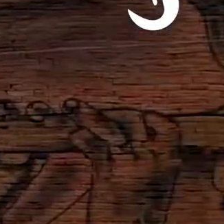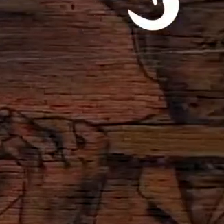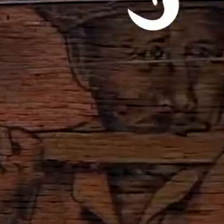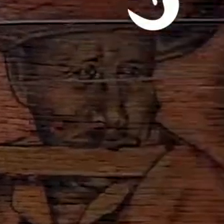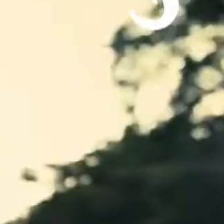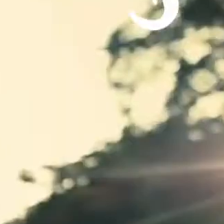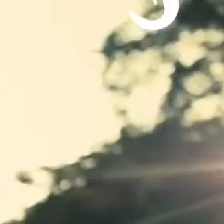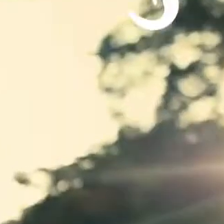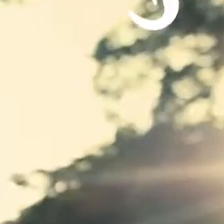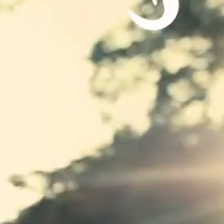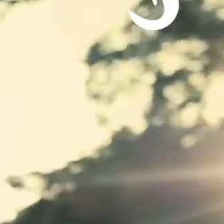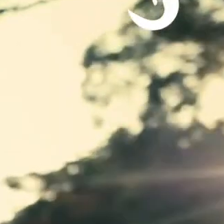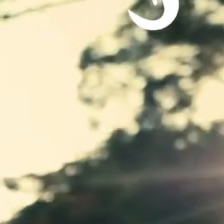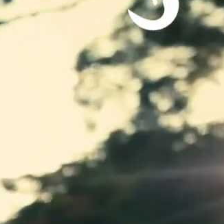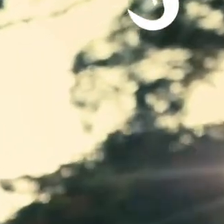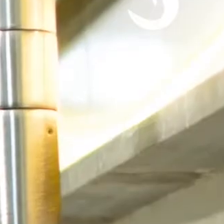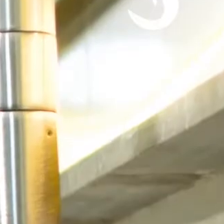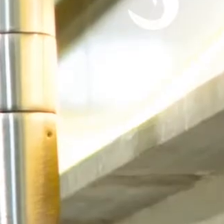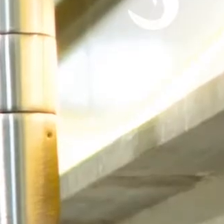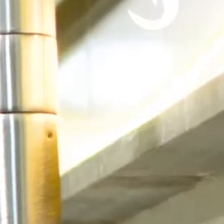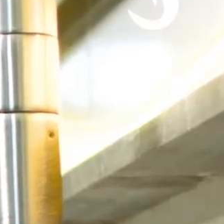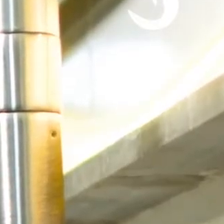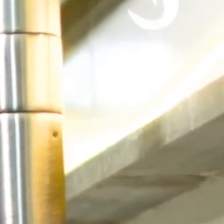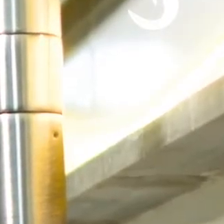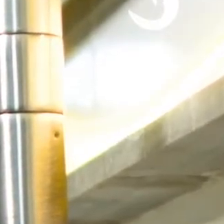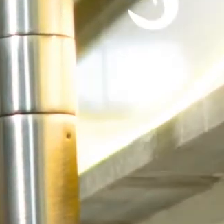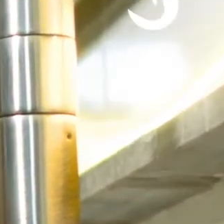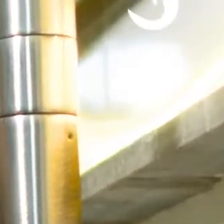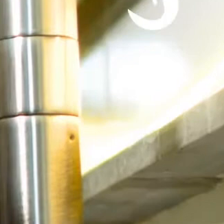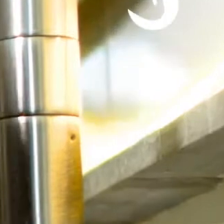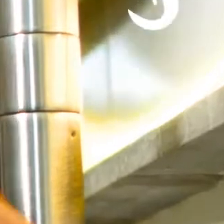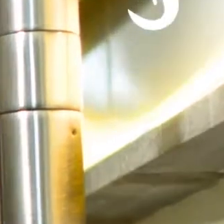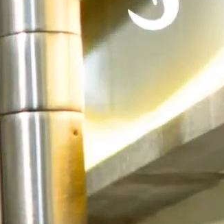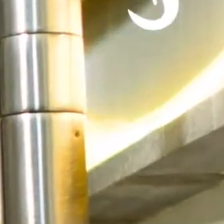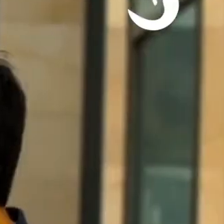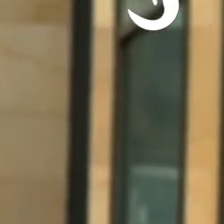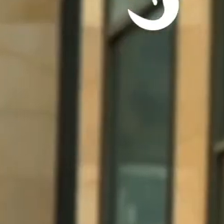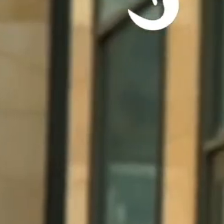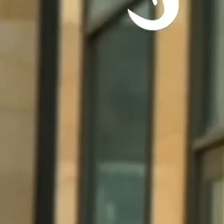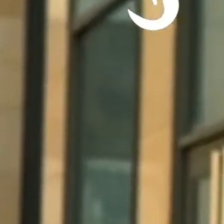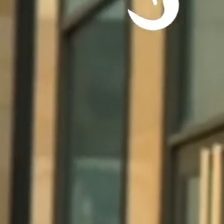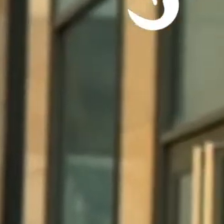No bajemos la guardia. Ahora que estamos de vuelta, hagámoslo con moderación. Cuidémonos.